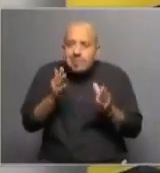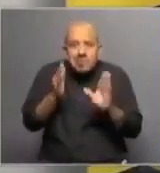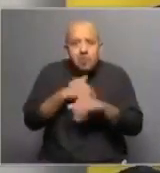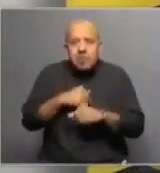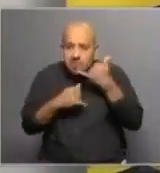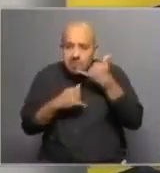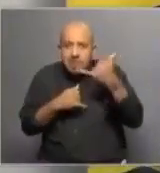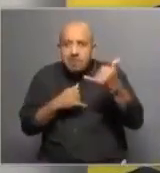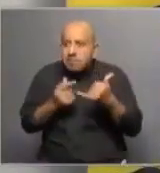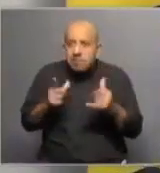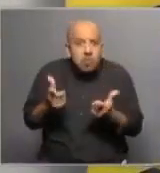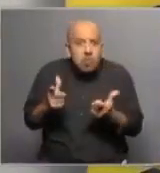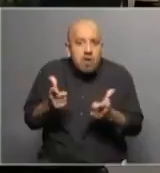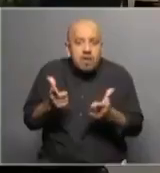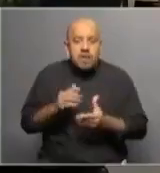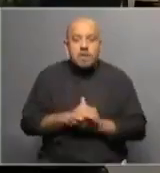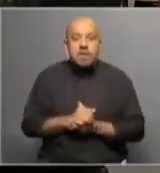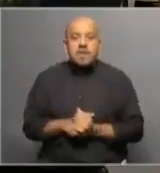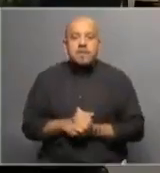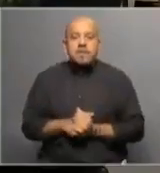de un teléfono celular